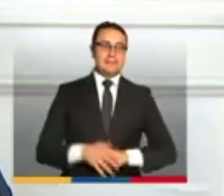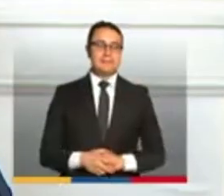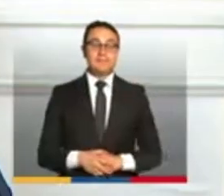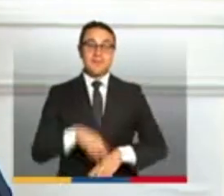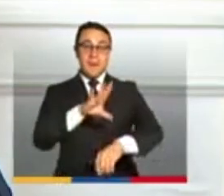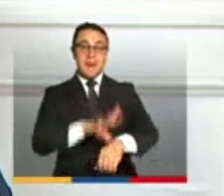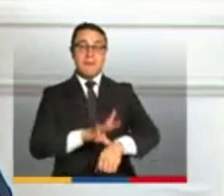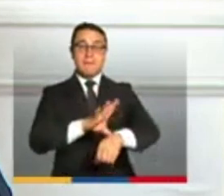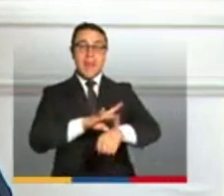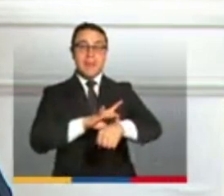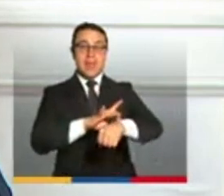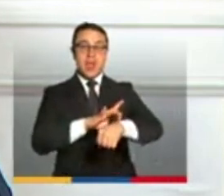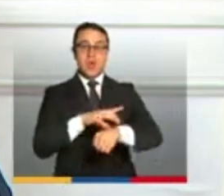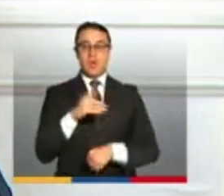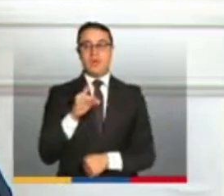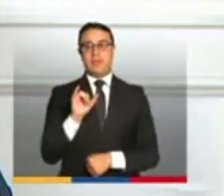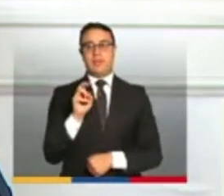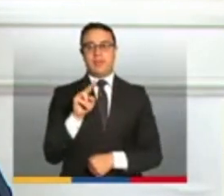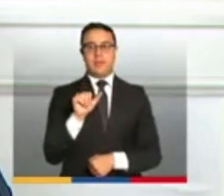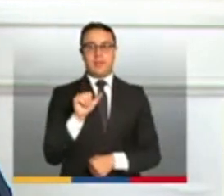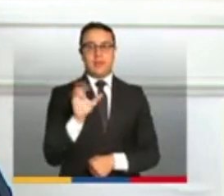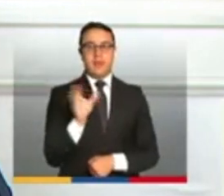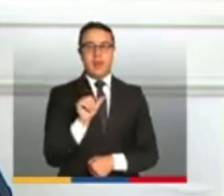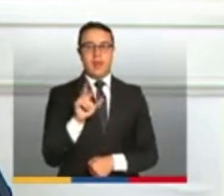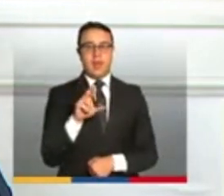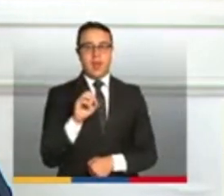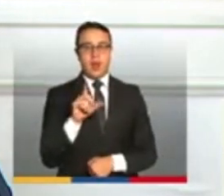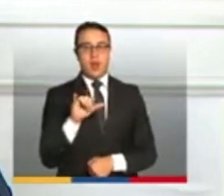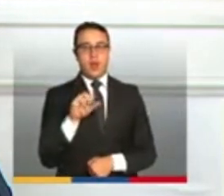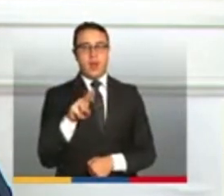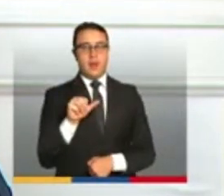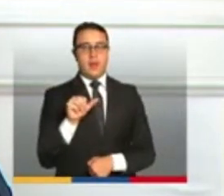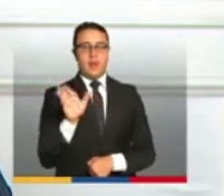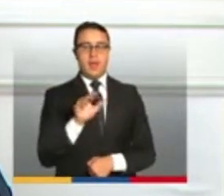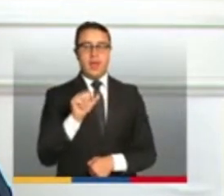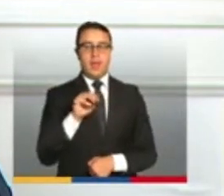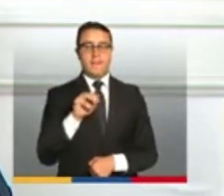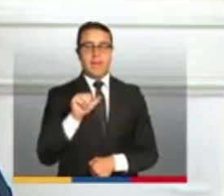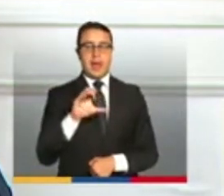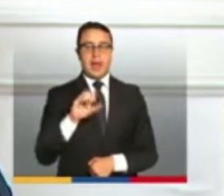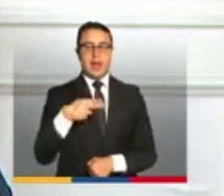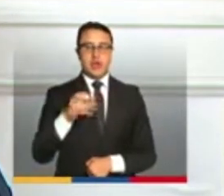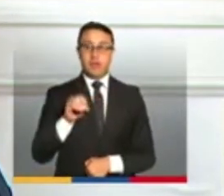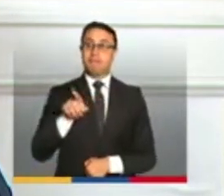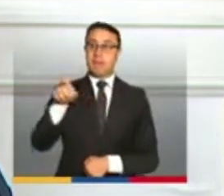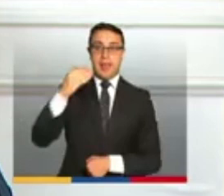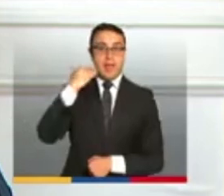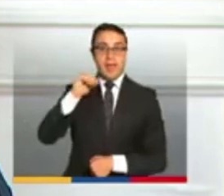Médico, Diana Carolina Camacho Serna, la médico.